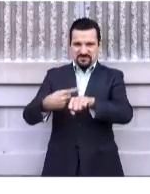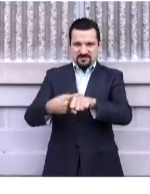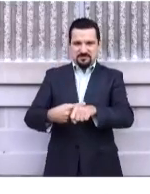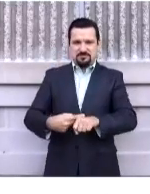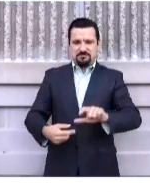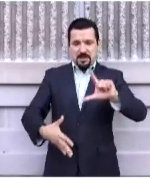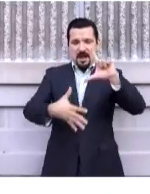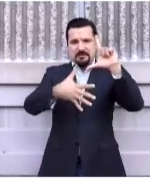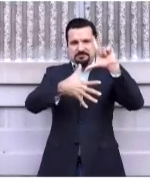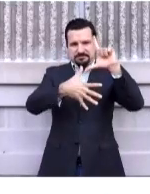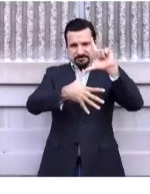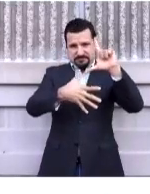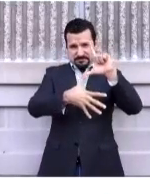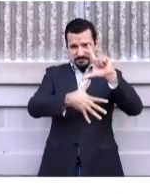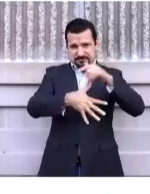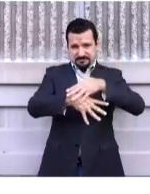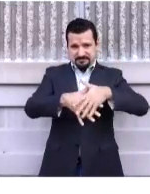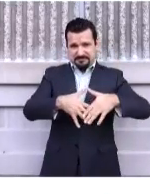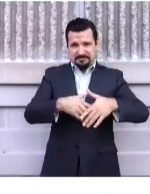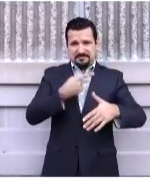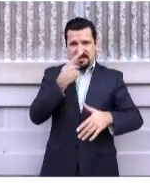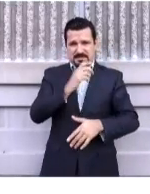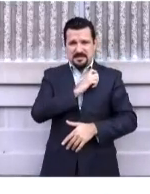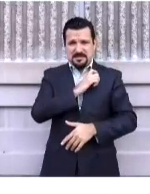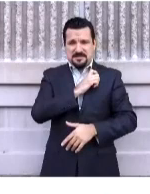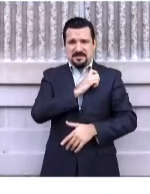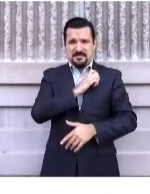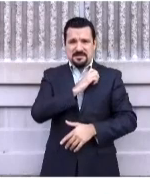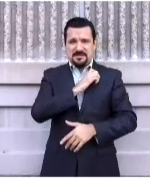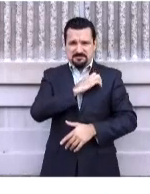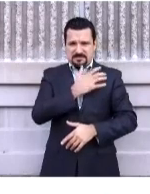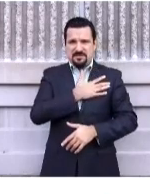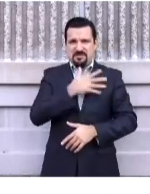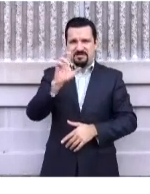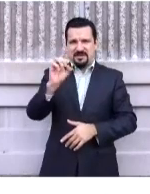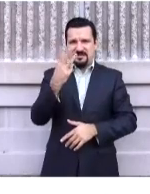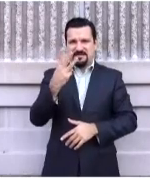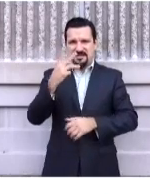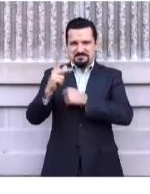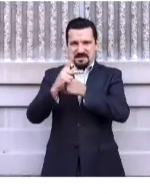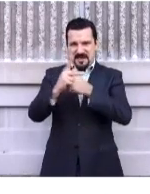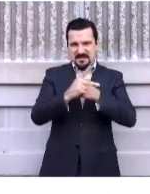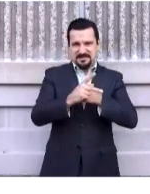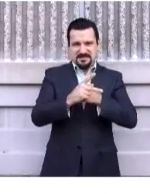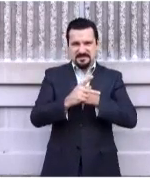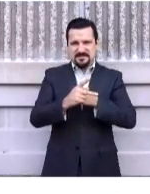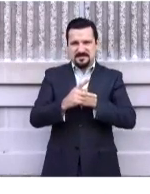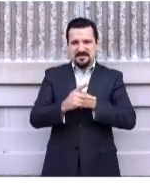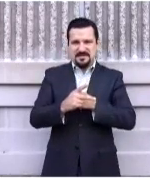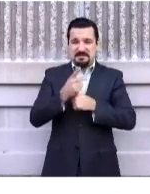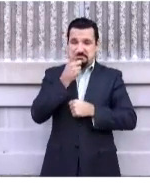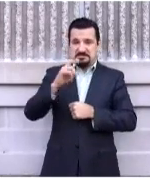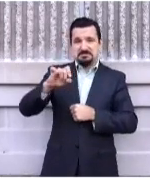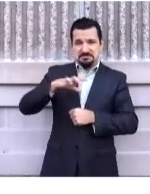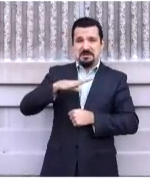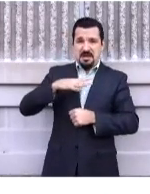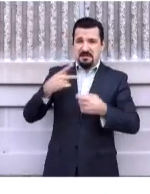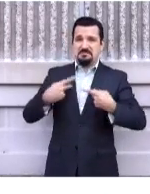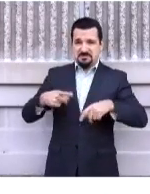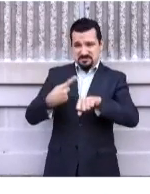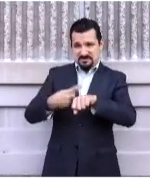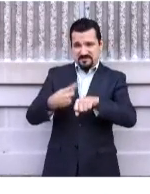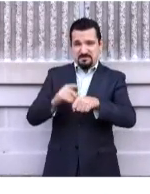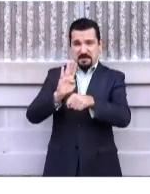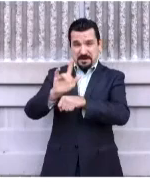América Latina, 33 países de la región han confirmado casos. Brasil tiene